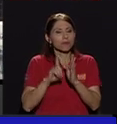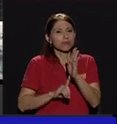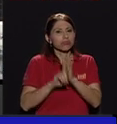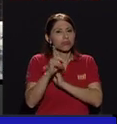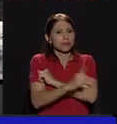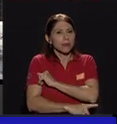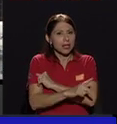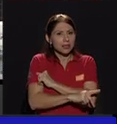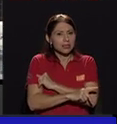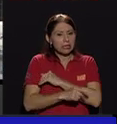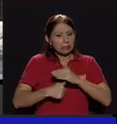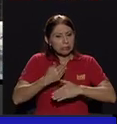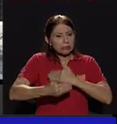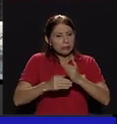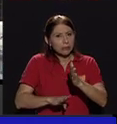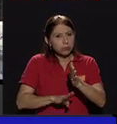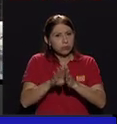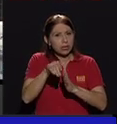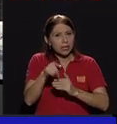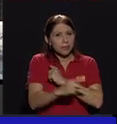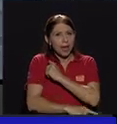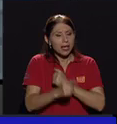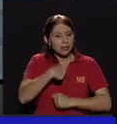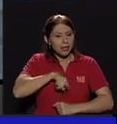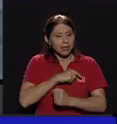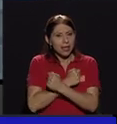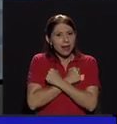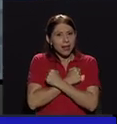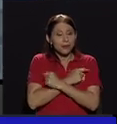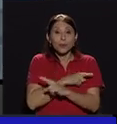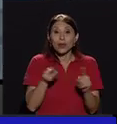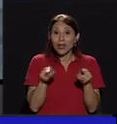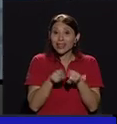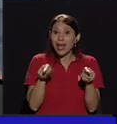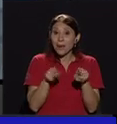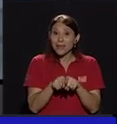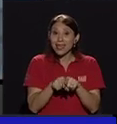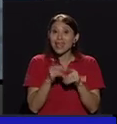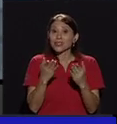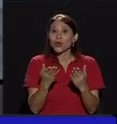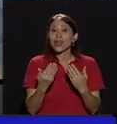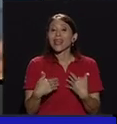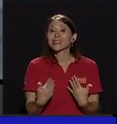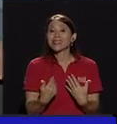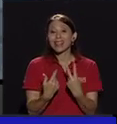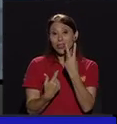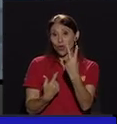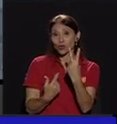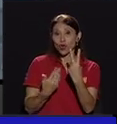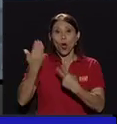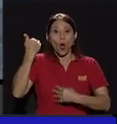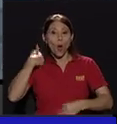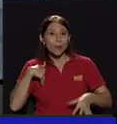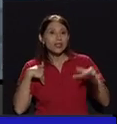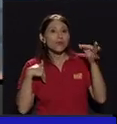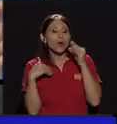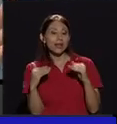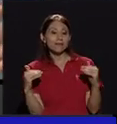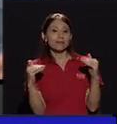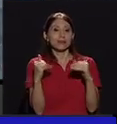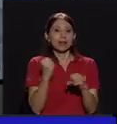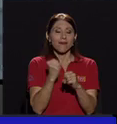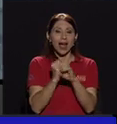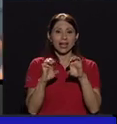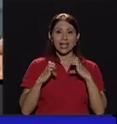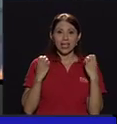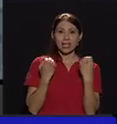el desarrollo del país, en sacar adelante este país que queremos, pero también que es un asunto de dos, hombres y mujeres. Estamos llamados a